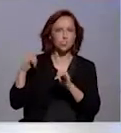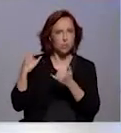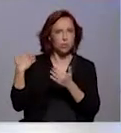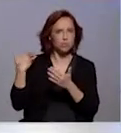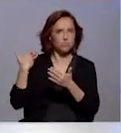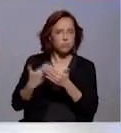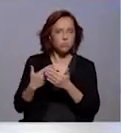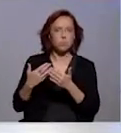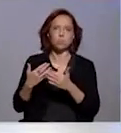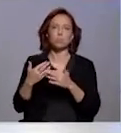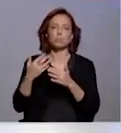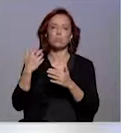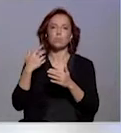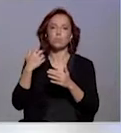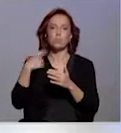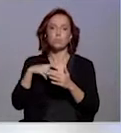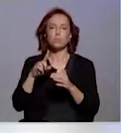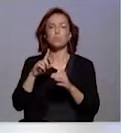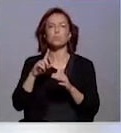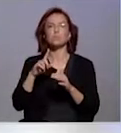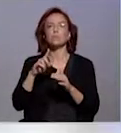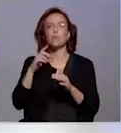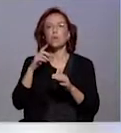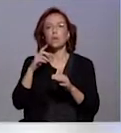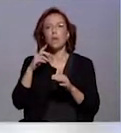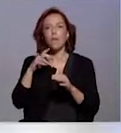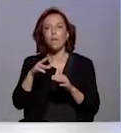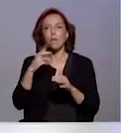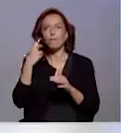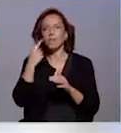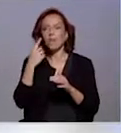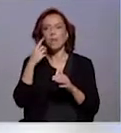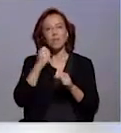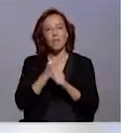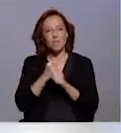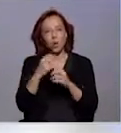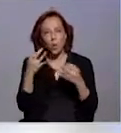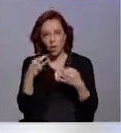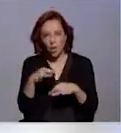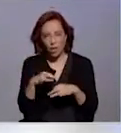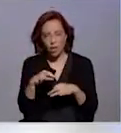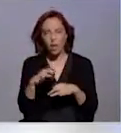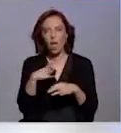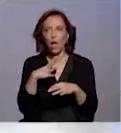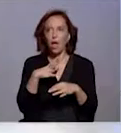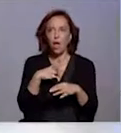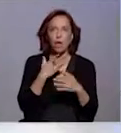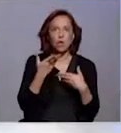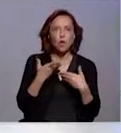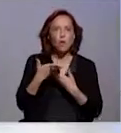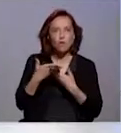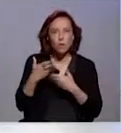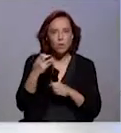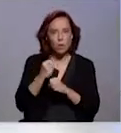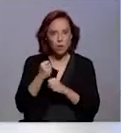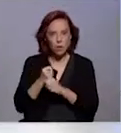eso con la salvedad de lo que es la diferencia la demanda laboral del empleo real tienen una correlación muy muy significativa